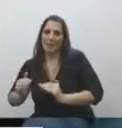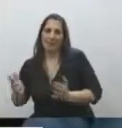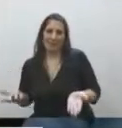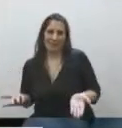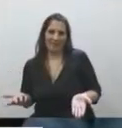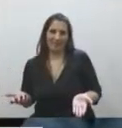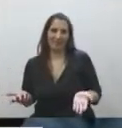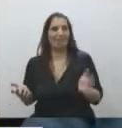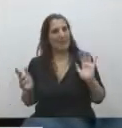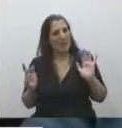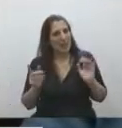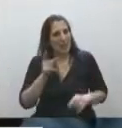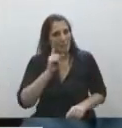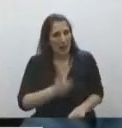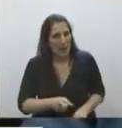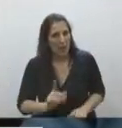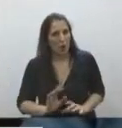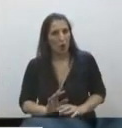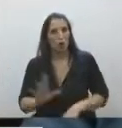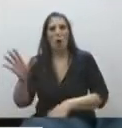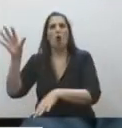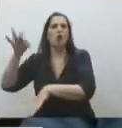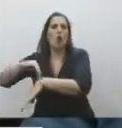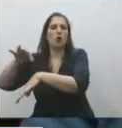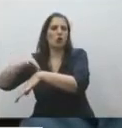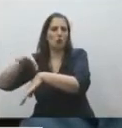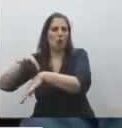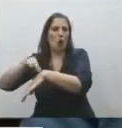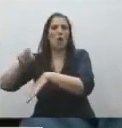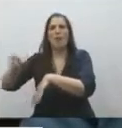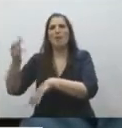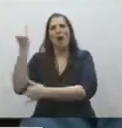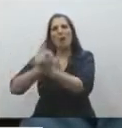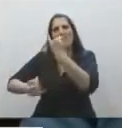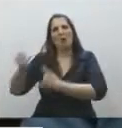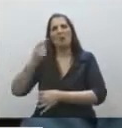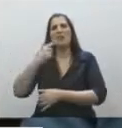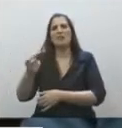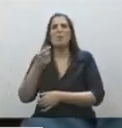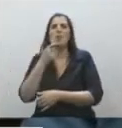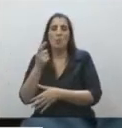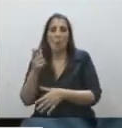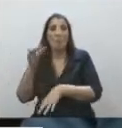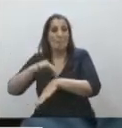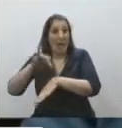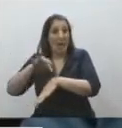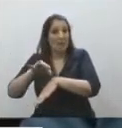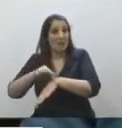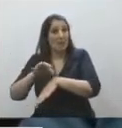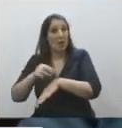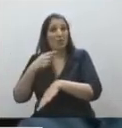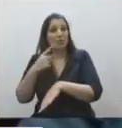que hacer una cola, ¿por qué voy a hacer la cola si puedo evadirla? Si puedo no pagar el impuesto, mejor lo evado.